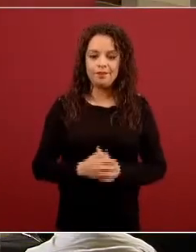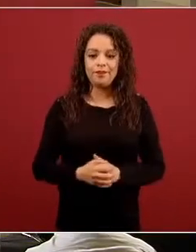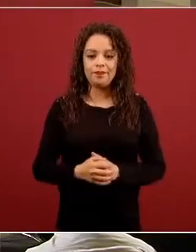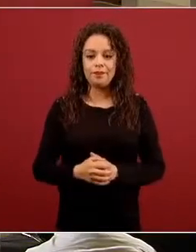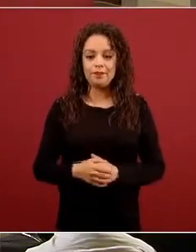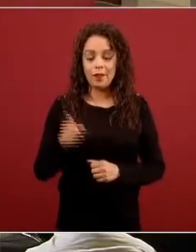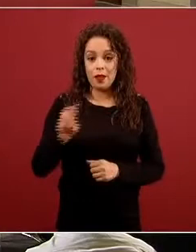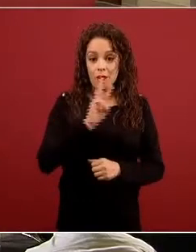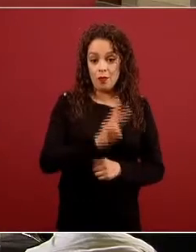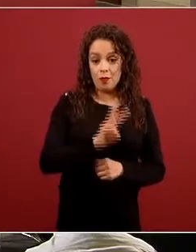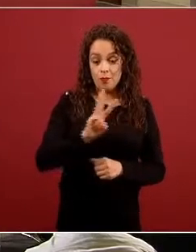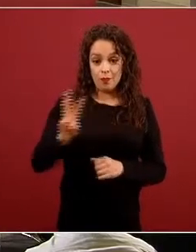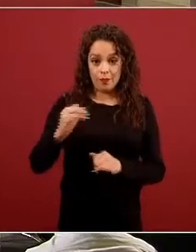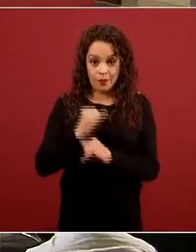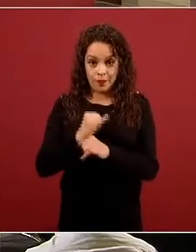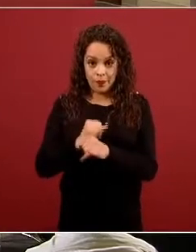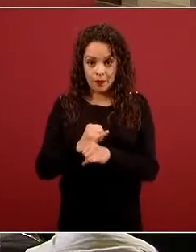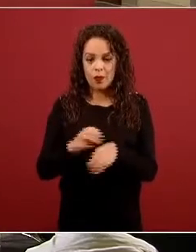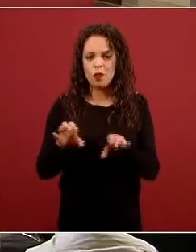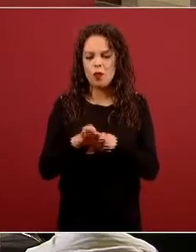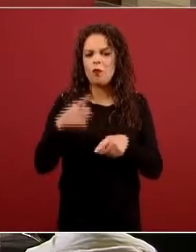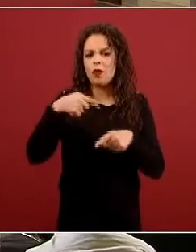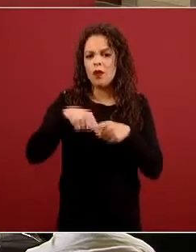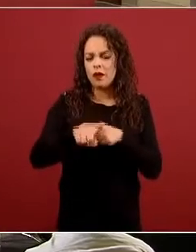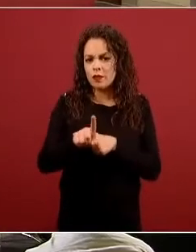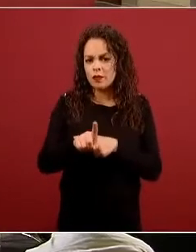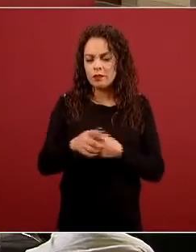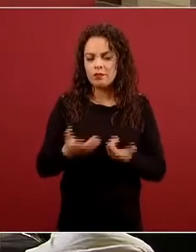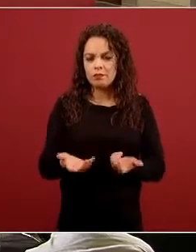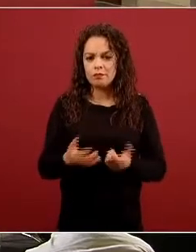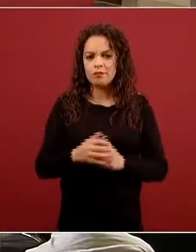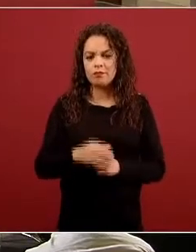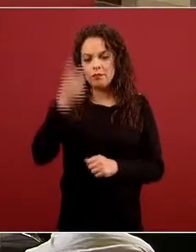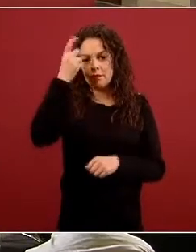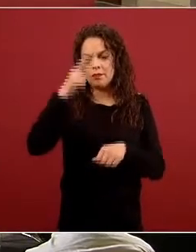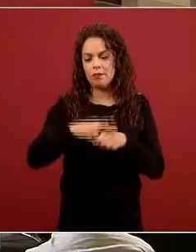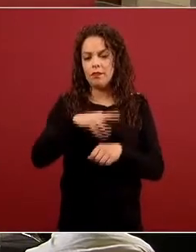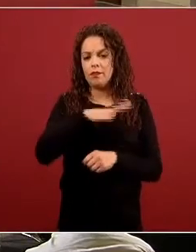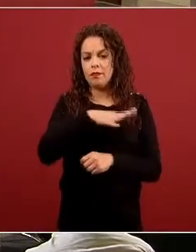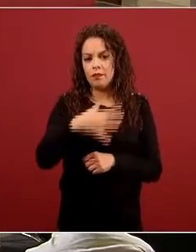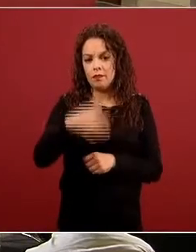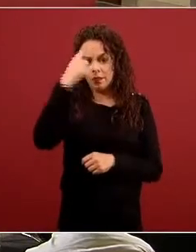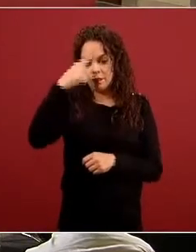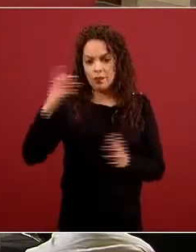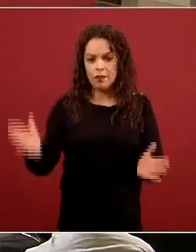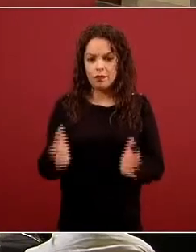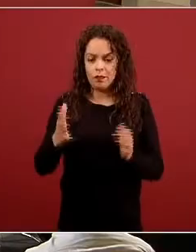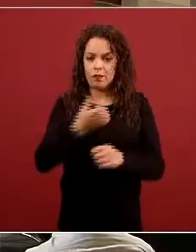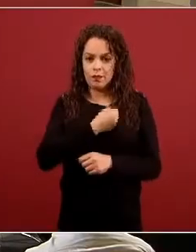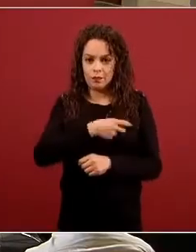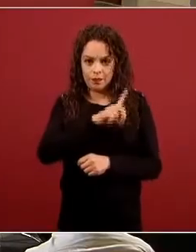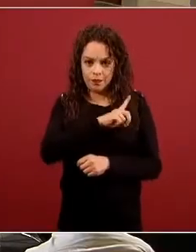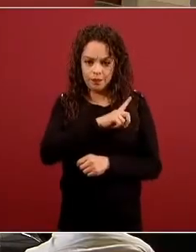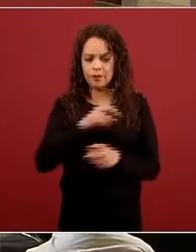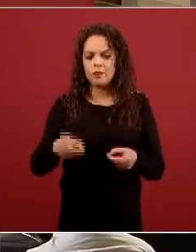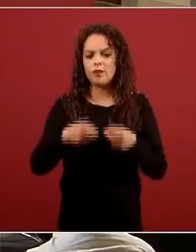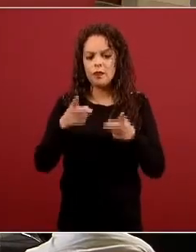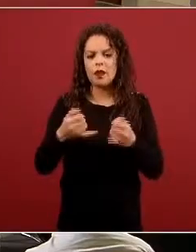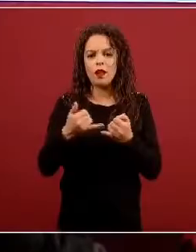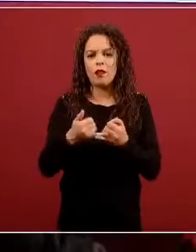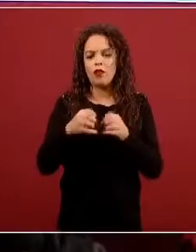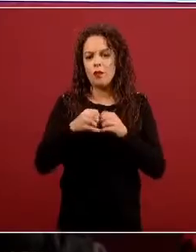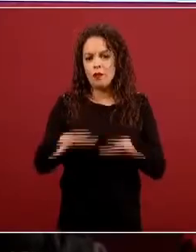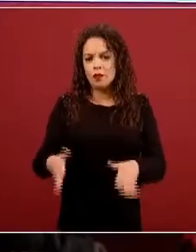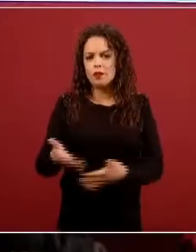un micrositio de la página de la Dirección General de Promoción de la Salud, compartiendo información, organizándola de